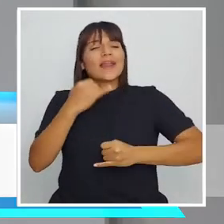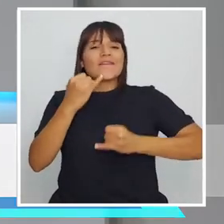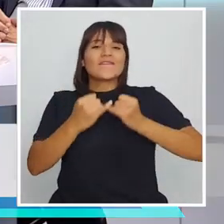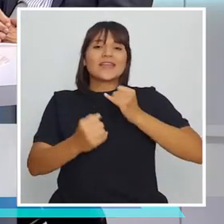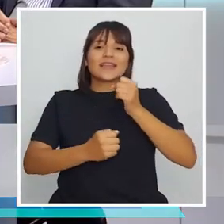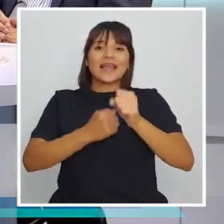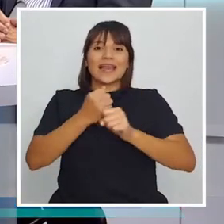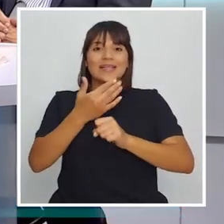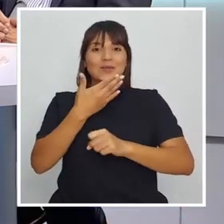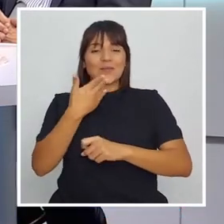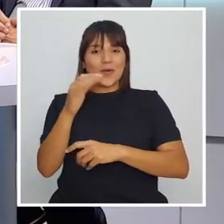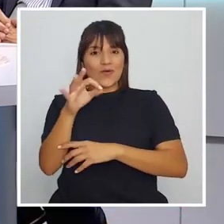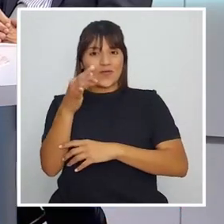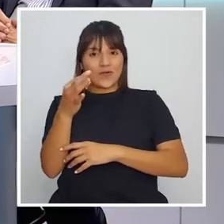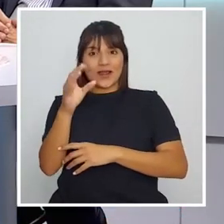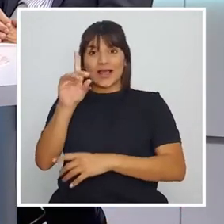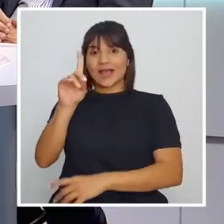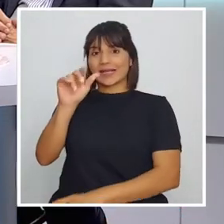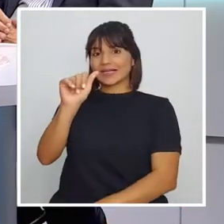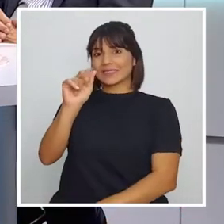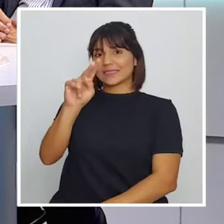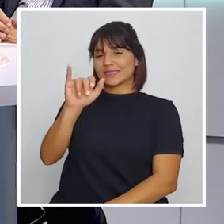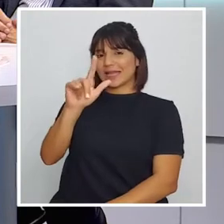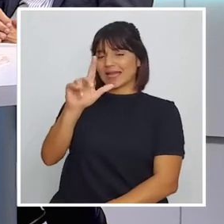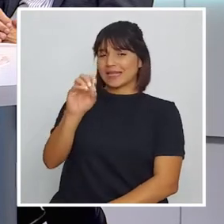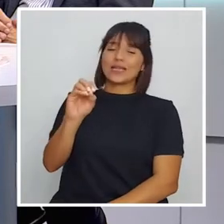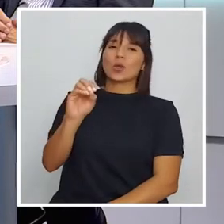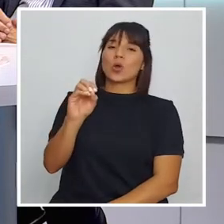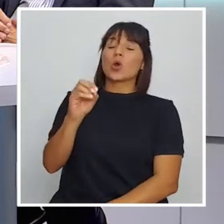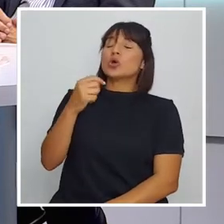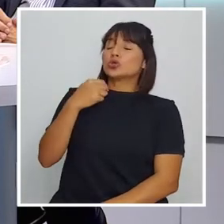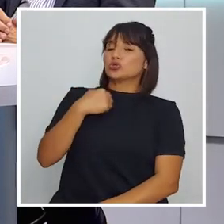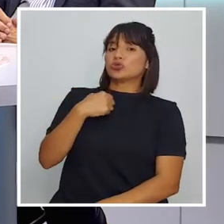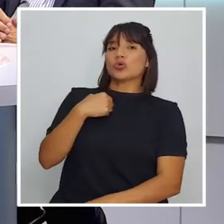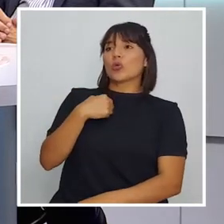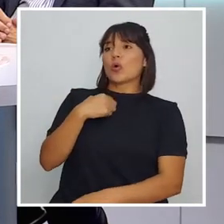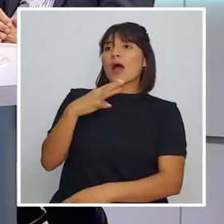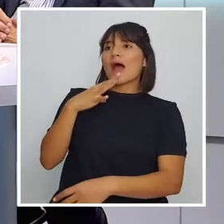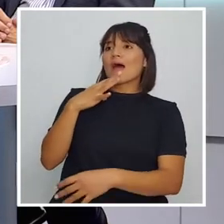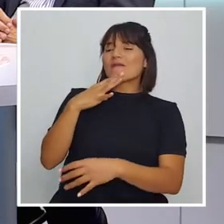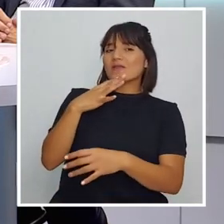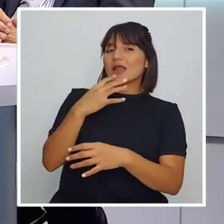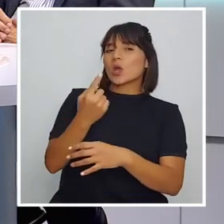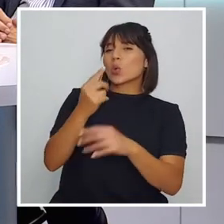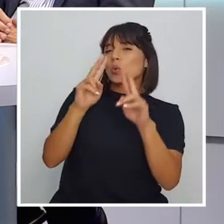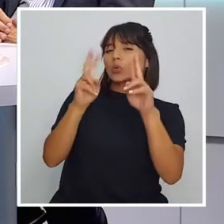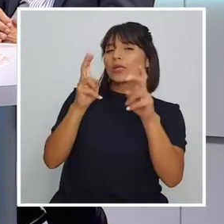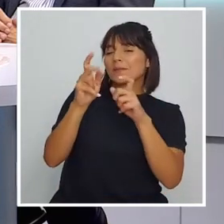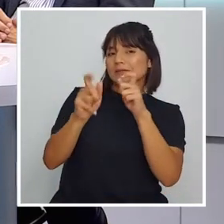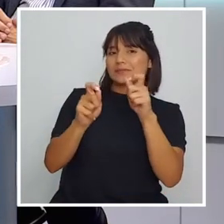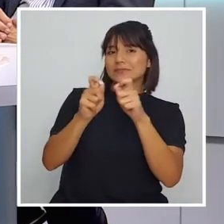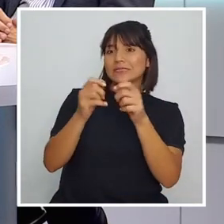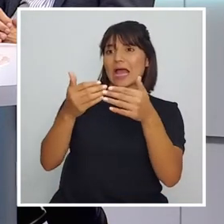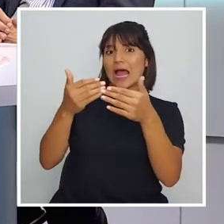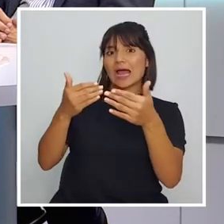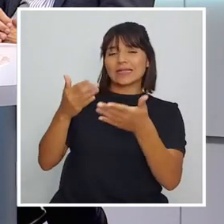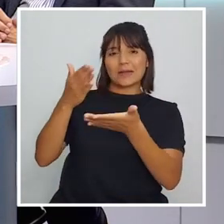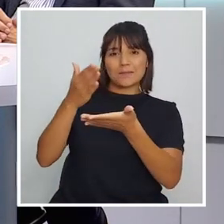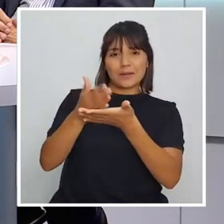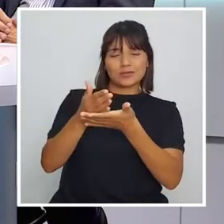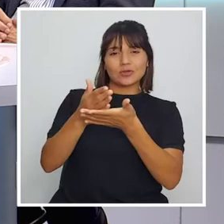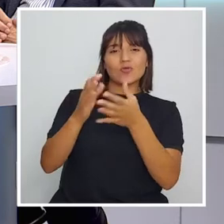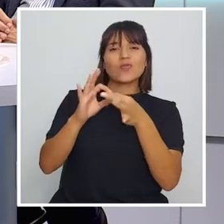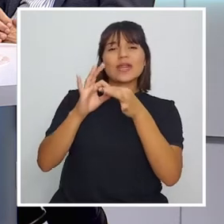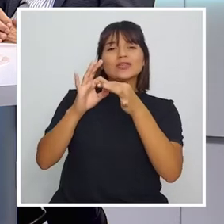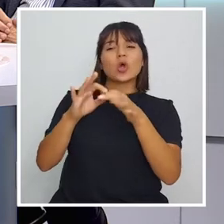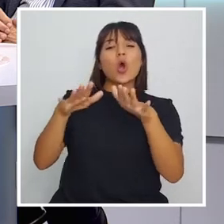Danilo, le comenté varios temas o un tema en particular antes de ir a la pausa sobre cómo poder